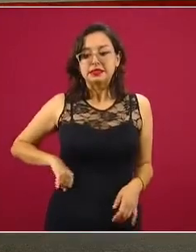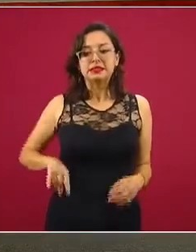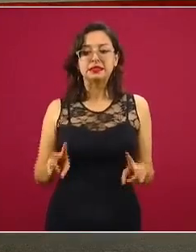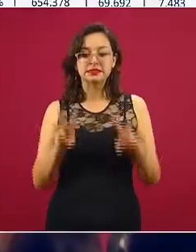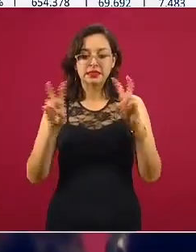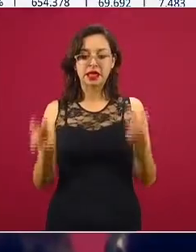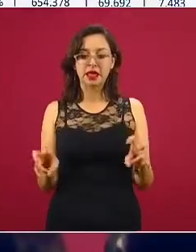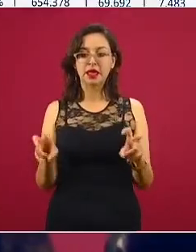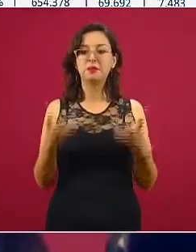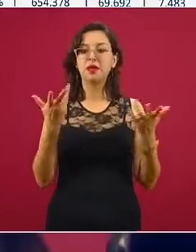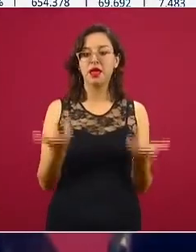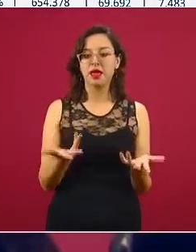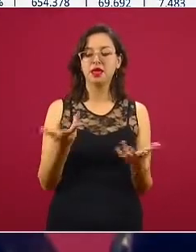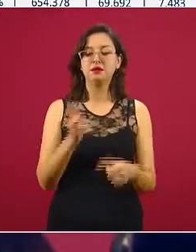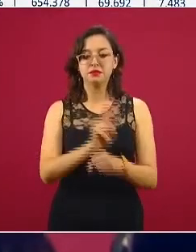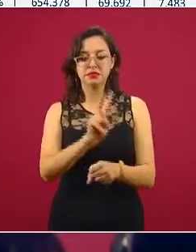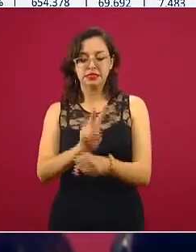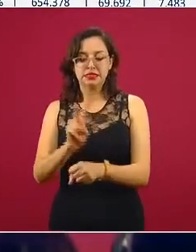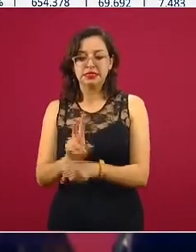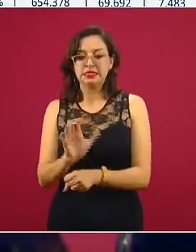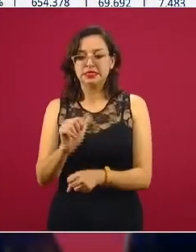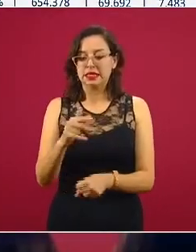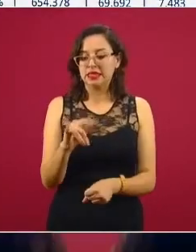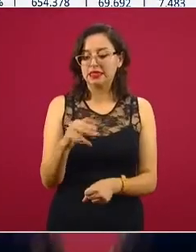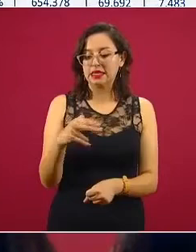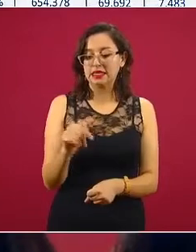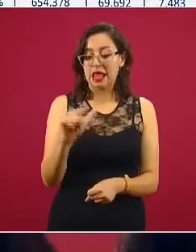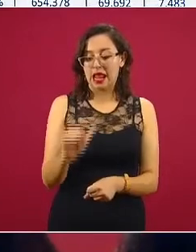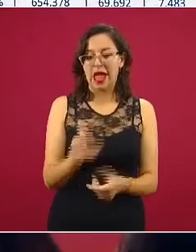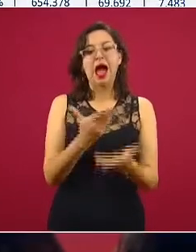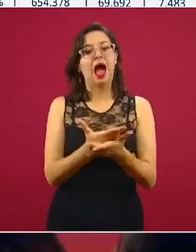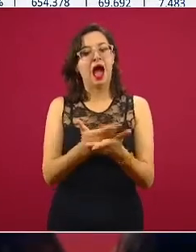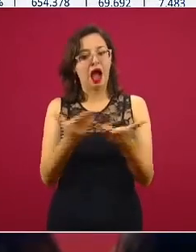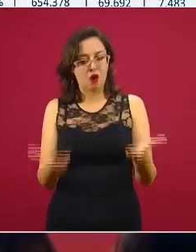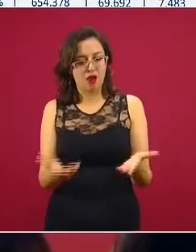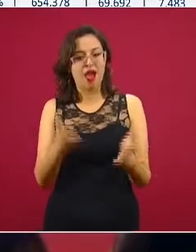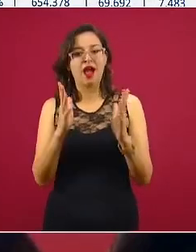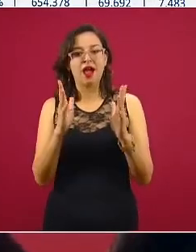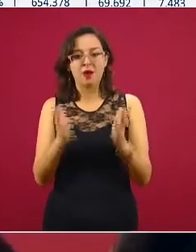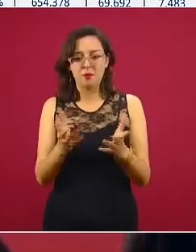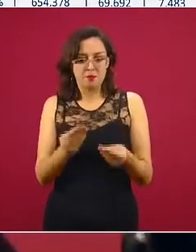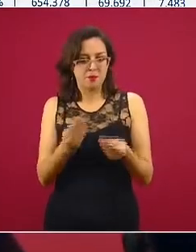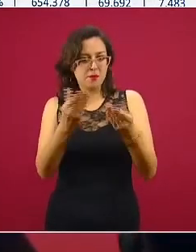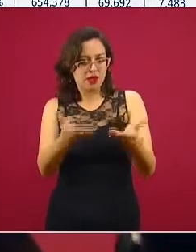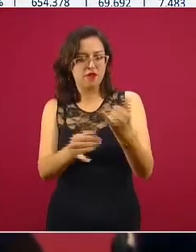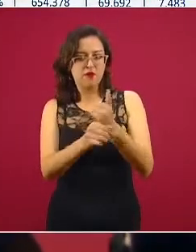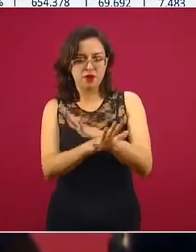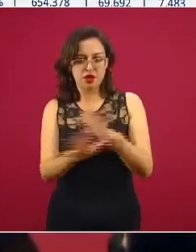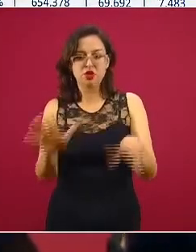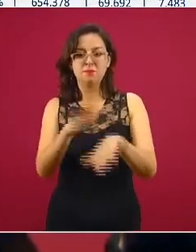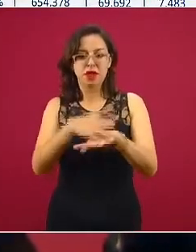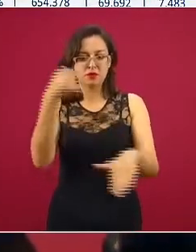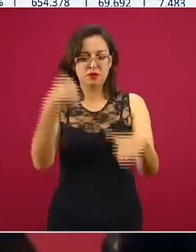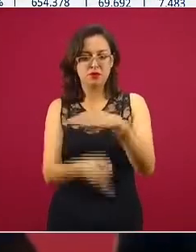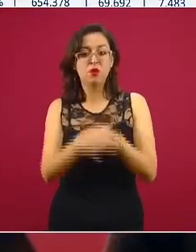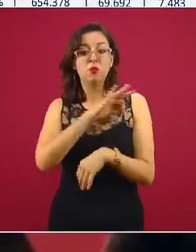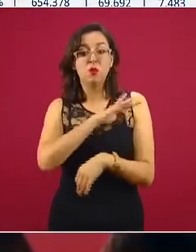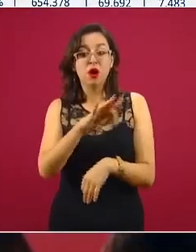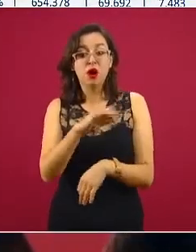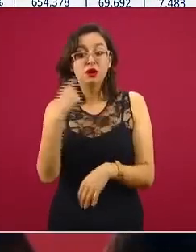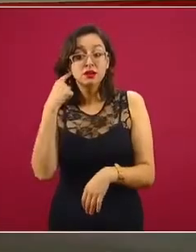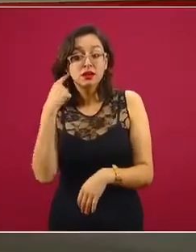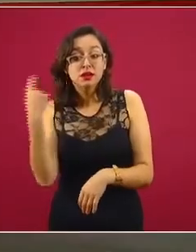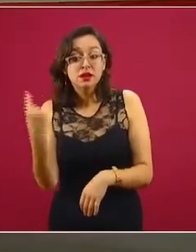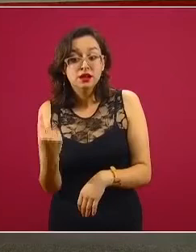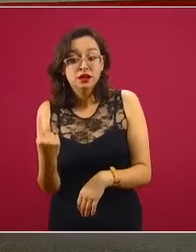vigilancia centinela. Creo que es útil que Reforma ahora sepa que esto es más amplio, pero… ¿Manda usted?